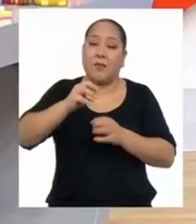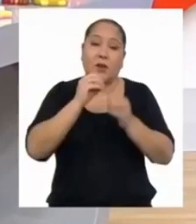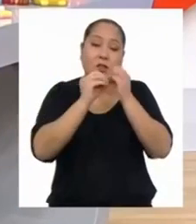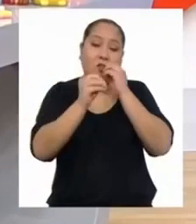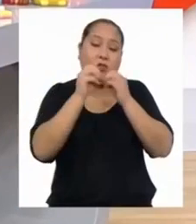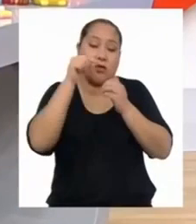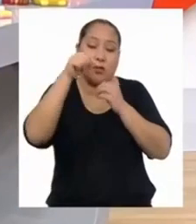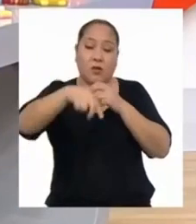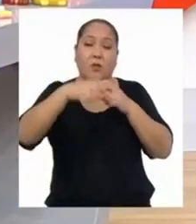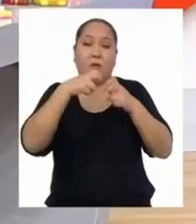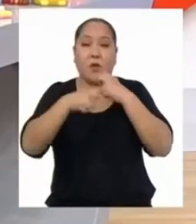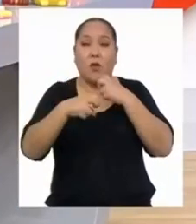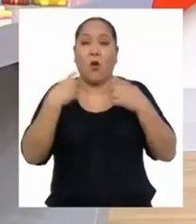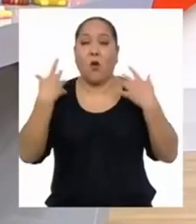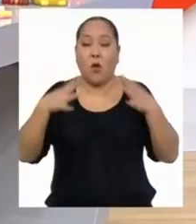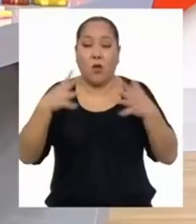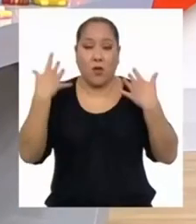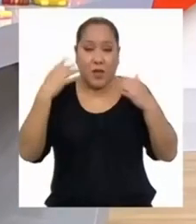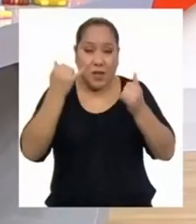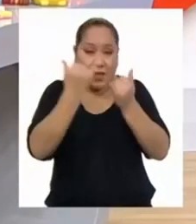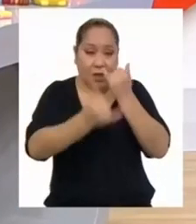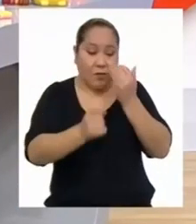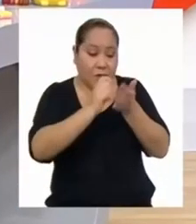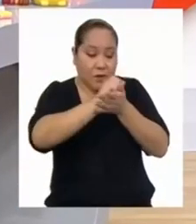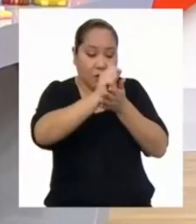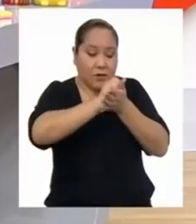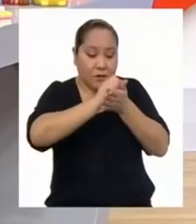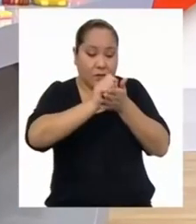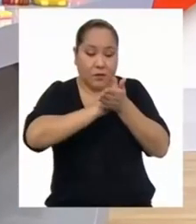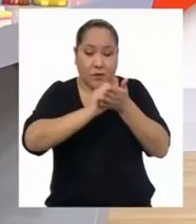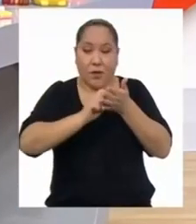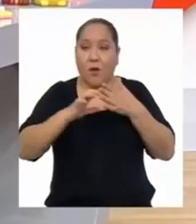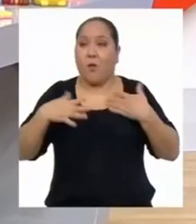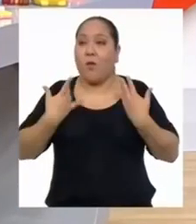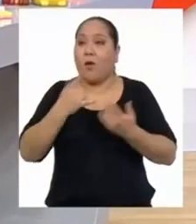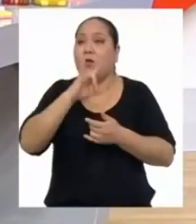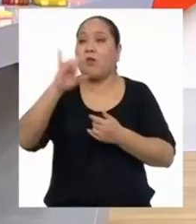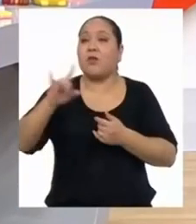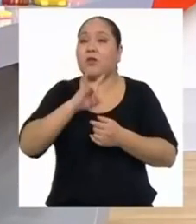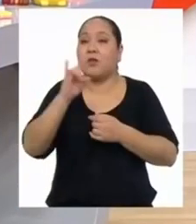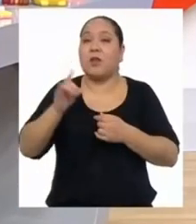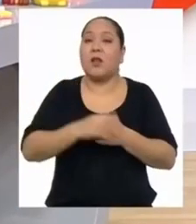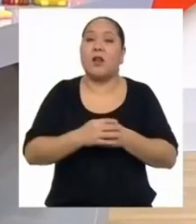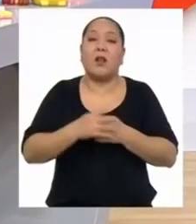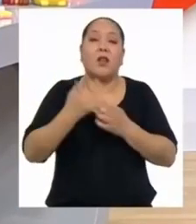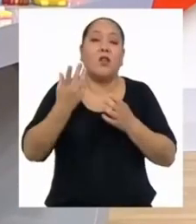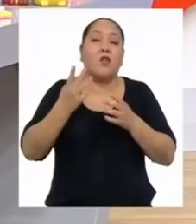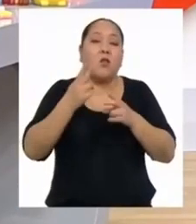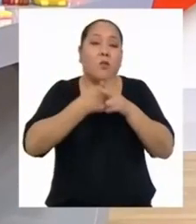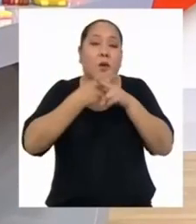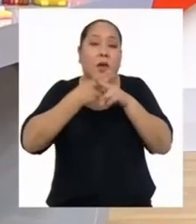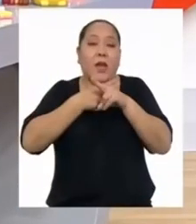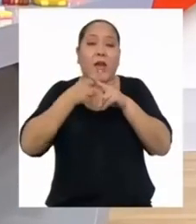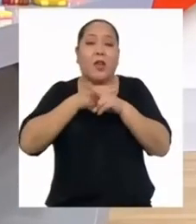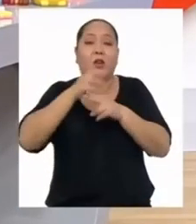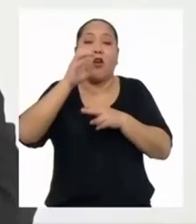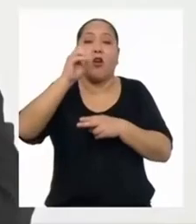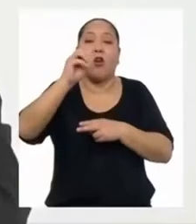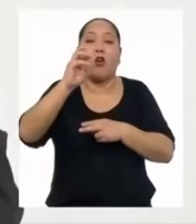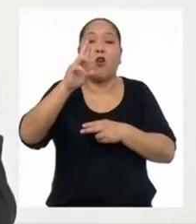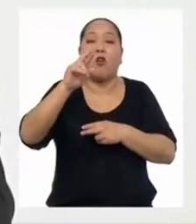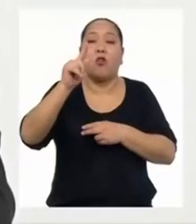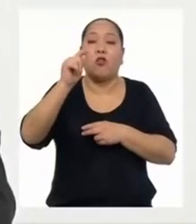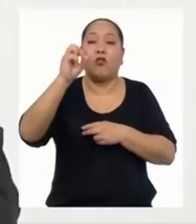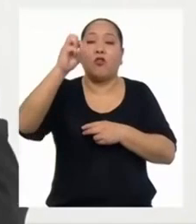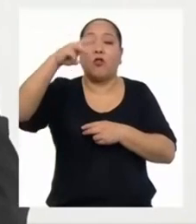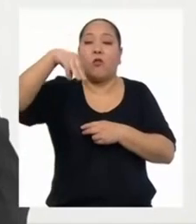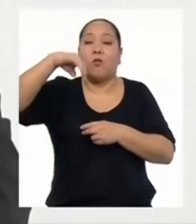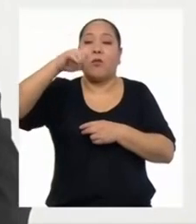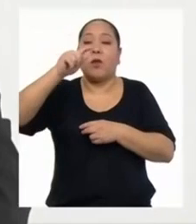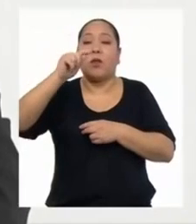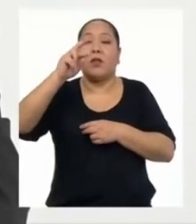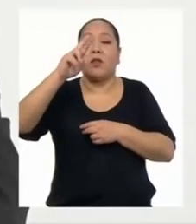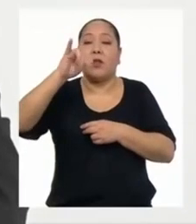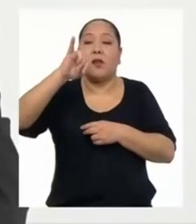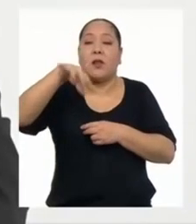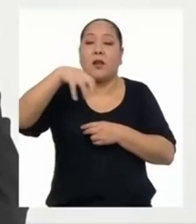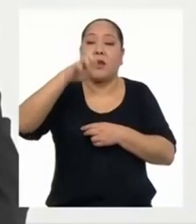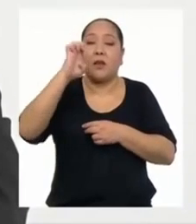Cuando termine de redactar mi testimonio, podré utilizarlo en un pequeño cortometraje. Quedará genial. Muy